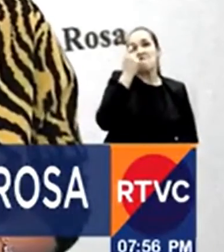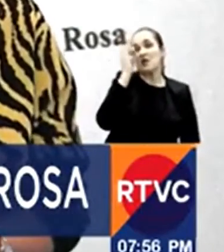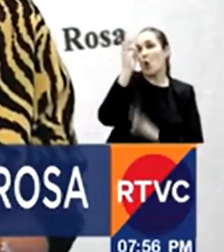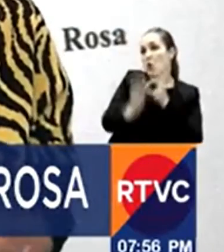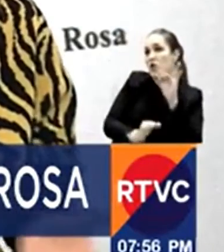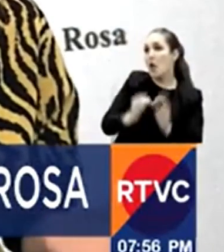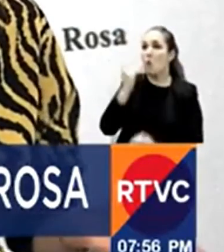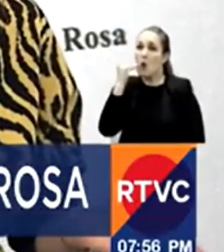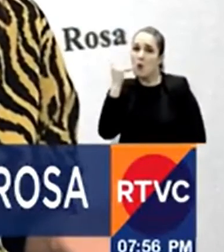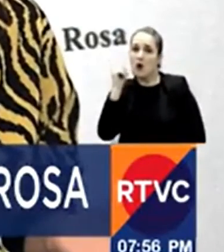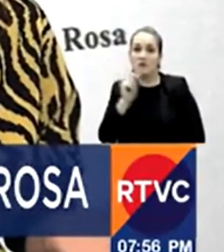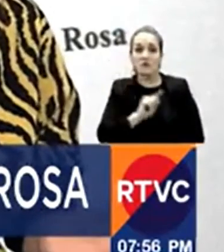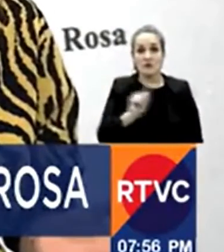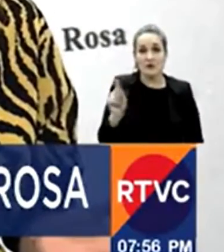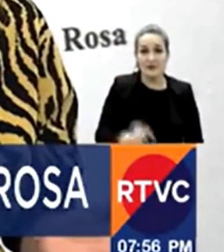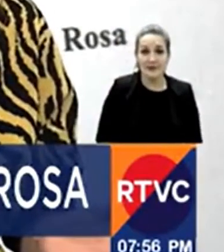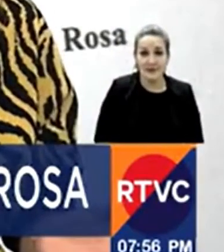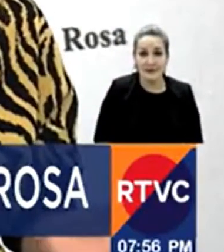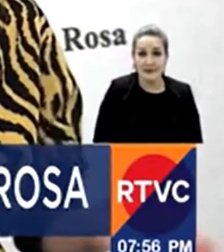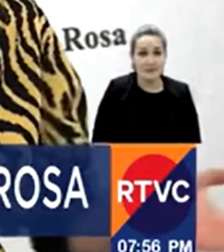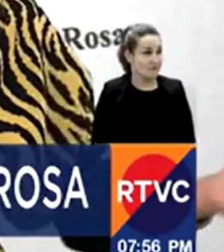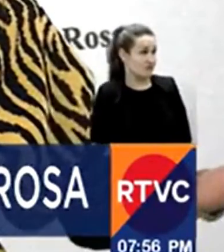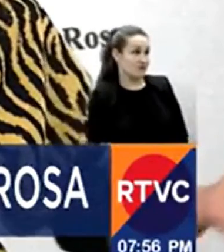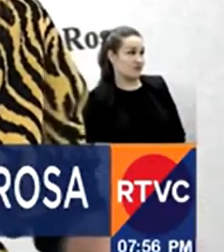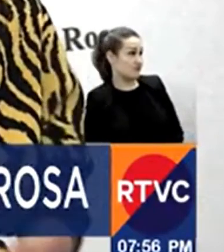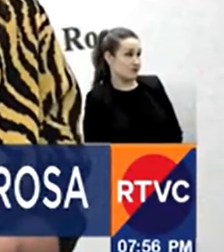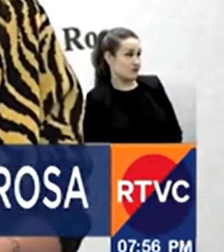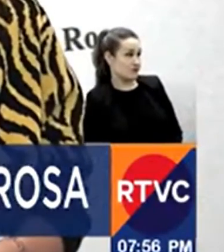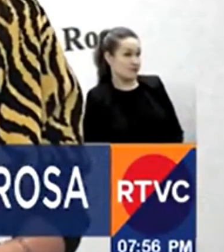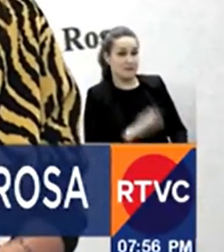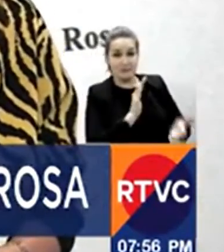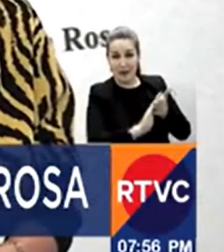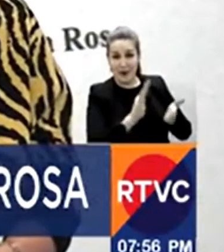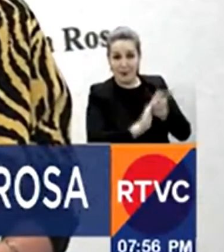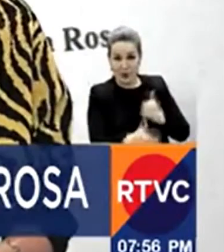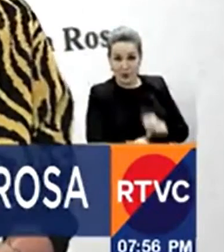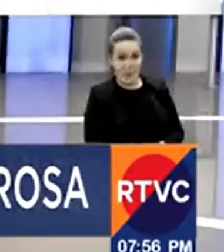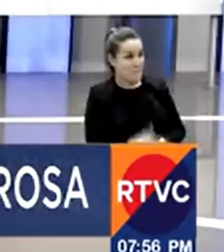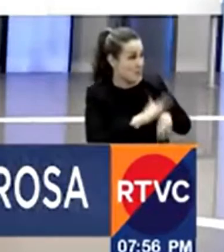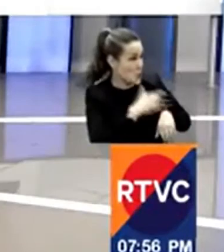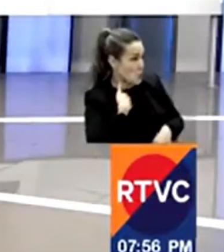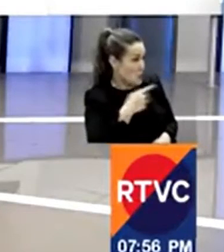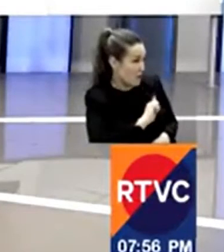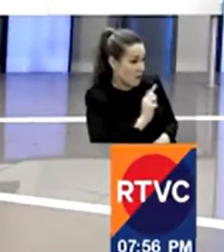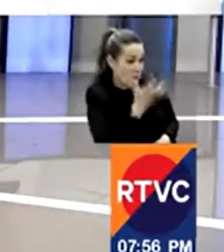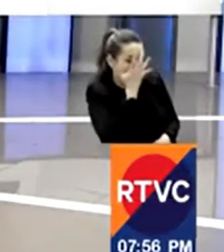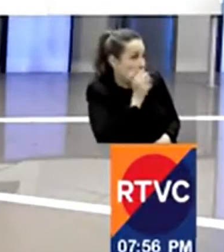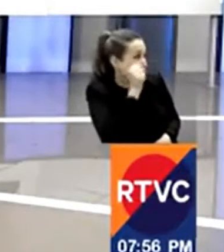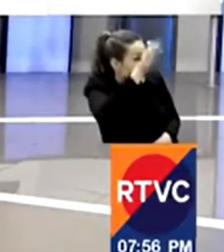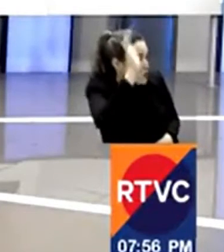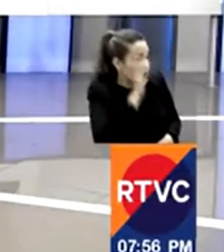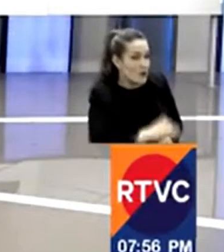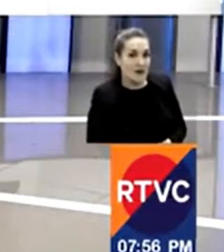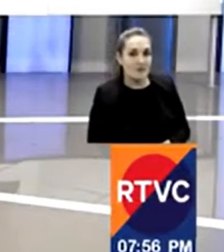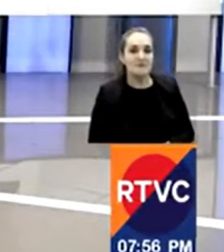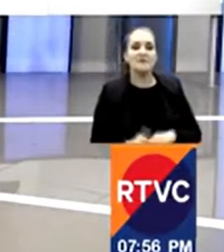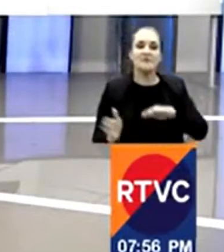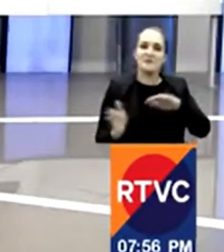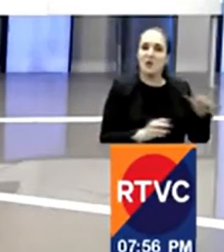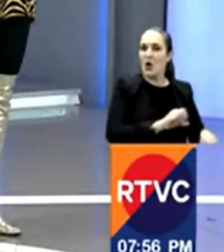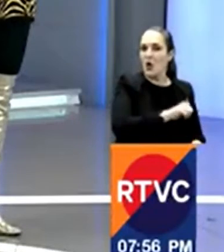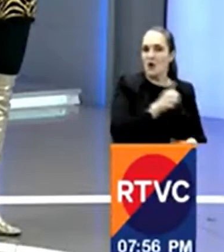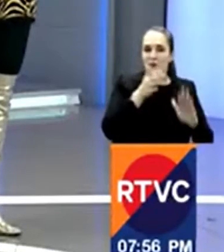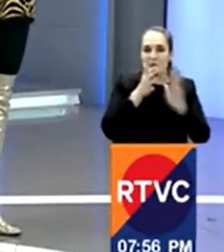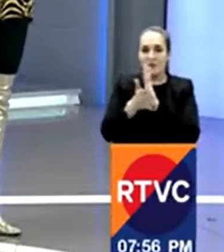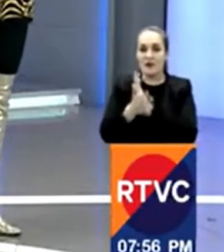agradable. Y Alicia contesta, anda, y que ondulen mamá, se van por sinvergüenzas. 3. ¿Qué responder al hombre que dice la